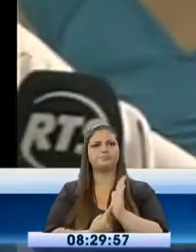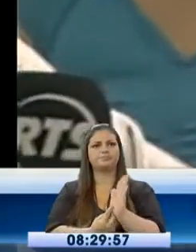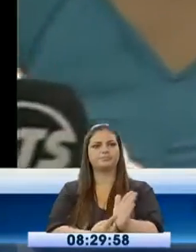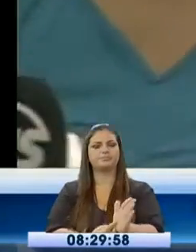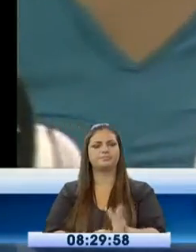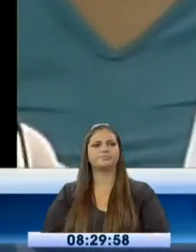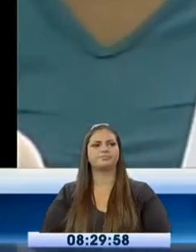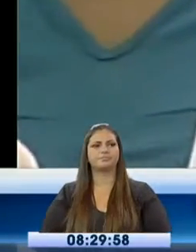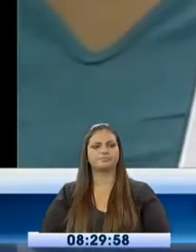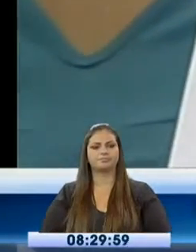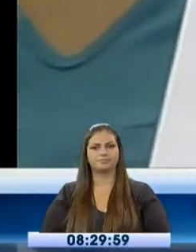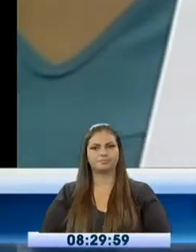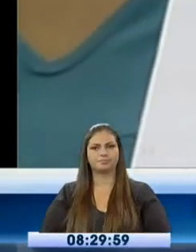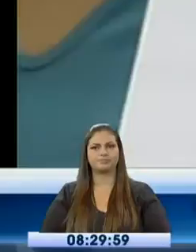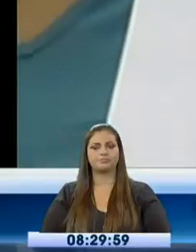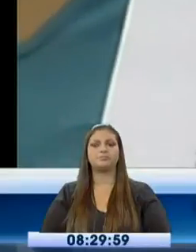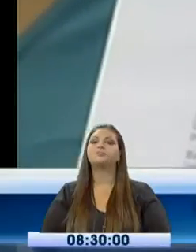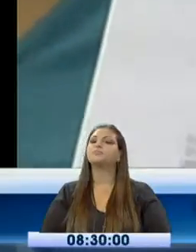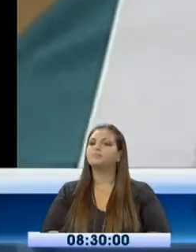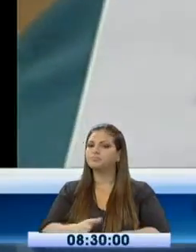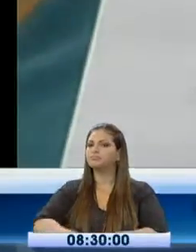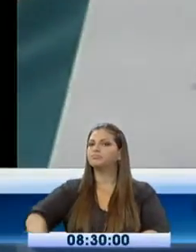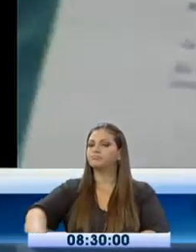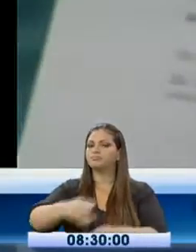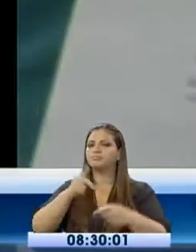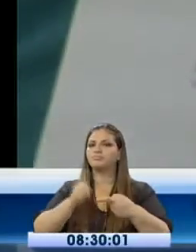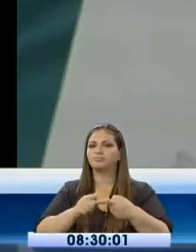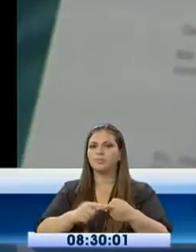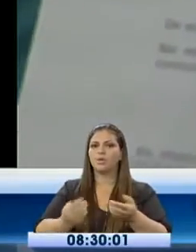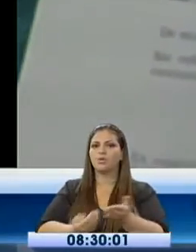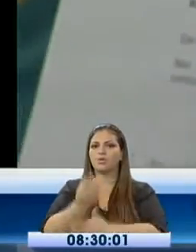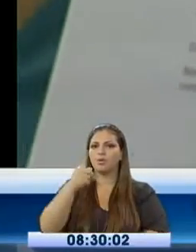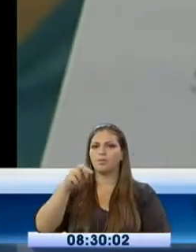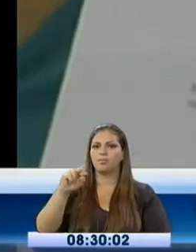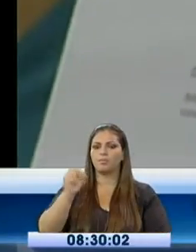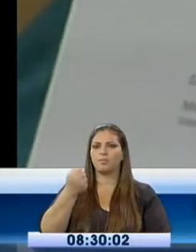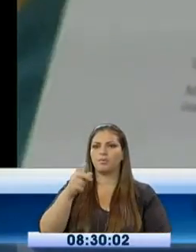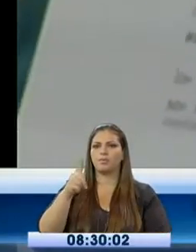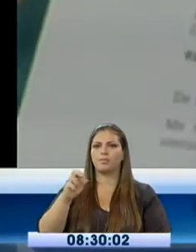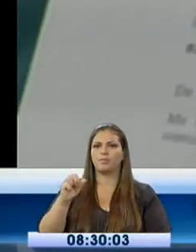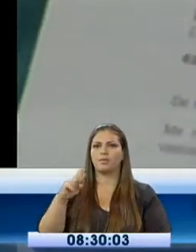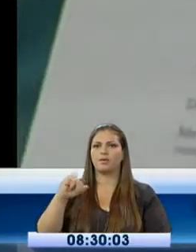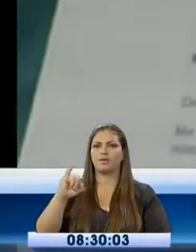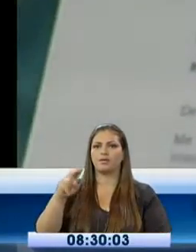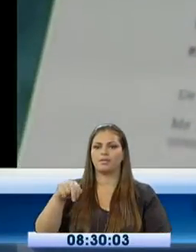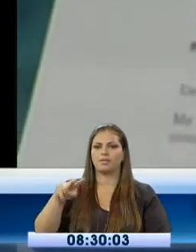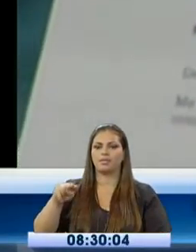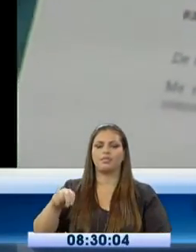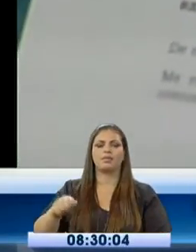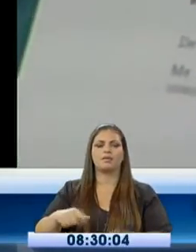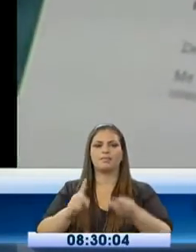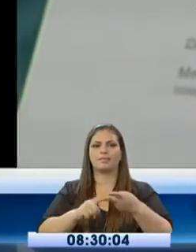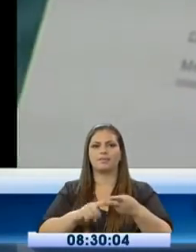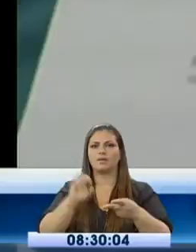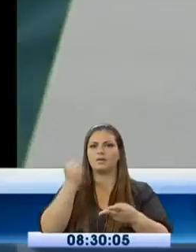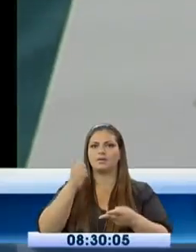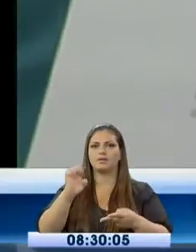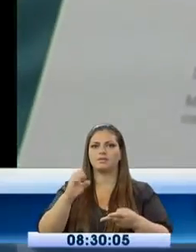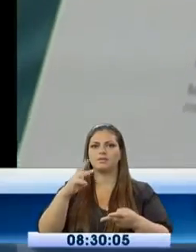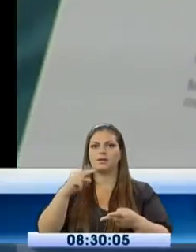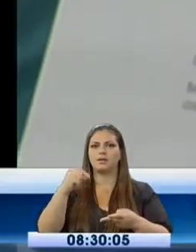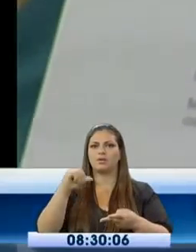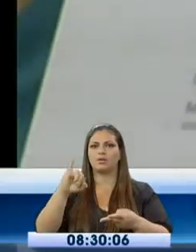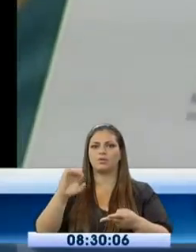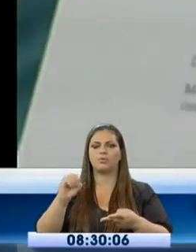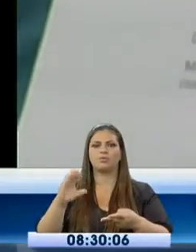Dice, en relación con las cooperativas Nueva Prosperina, Sergio Toral y Reinaldo Quiñones, se me hace conocer que se encuentran consideradas dentro de la programación